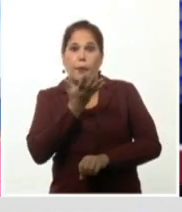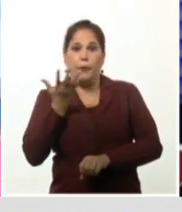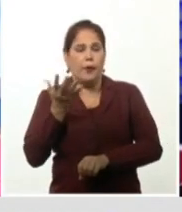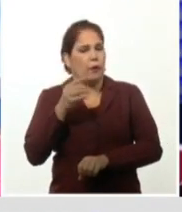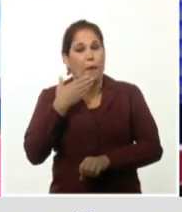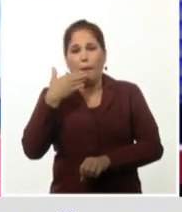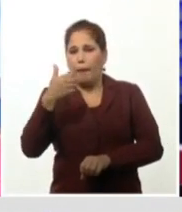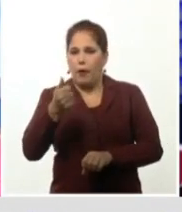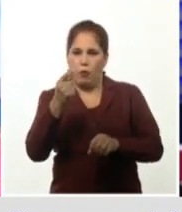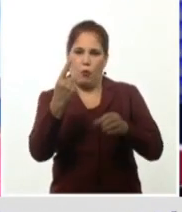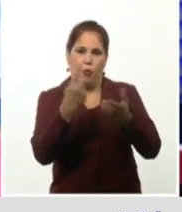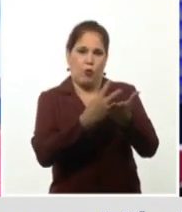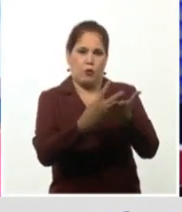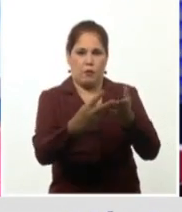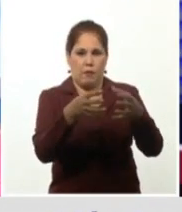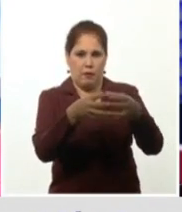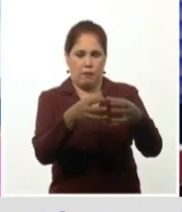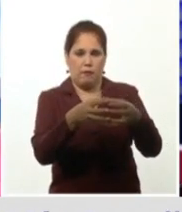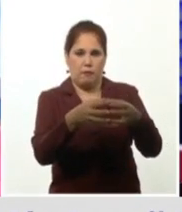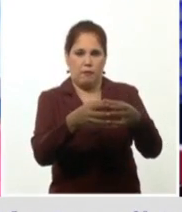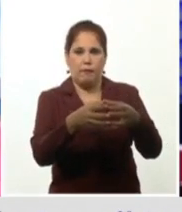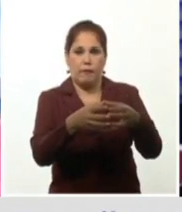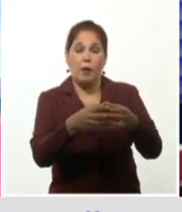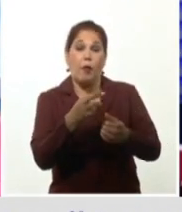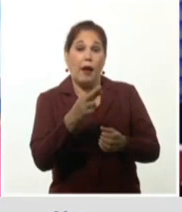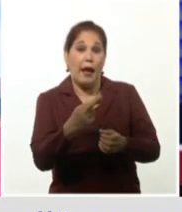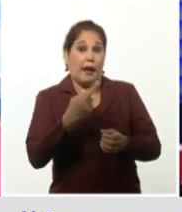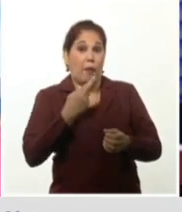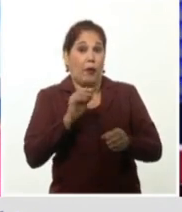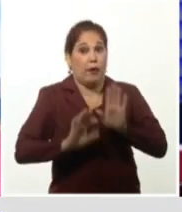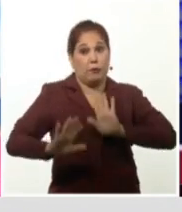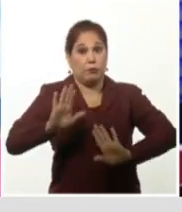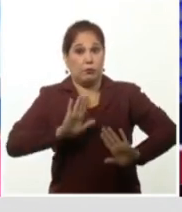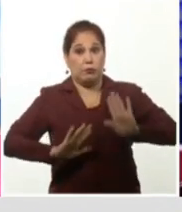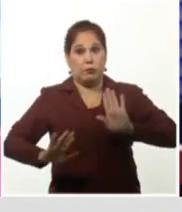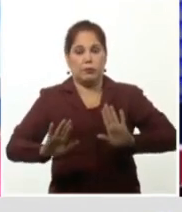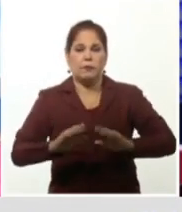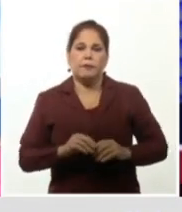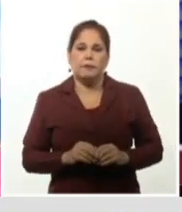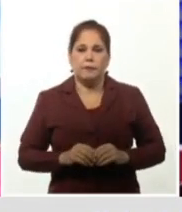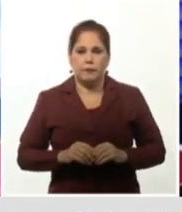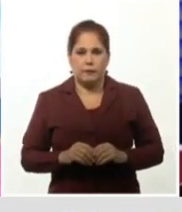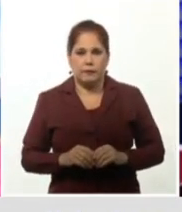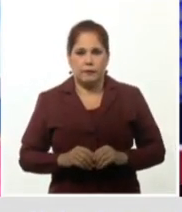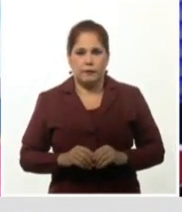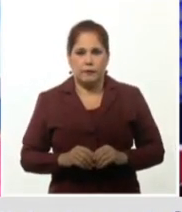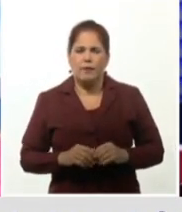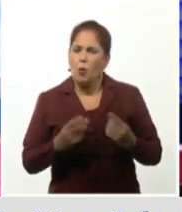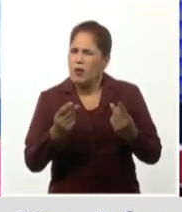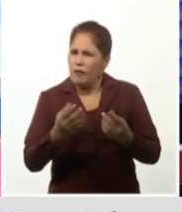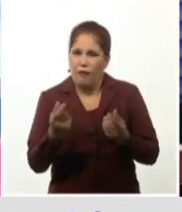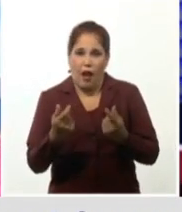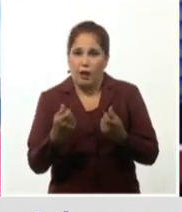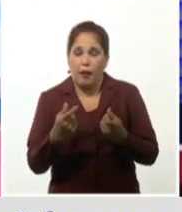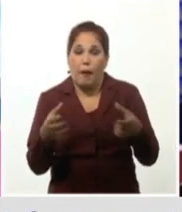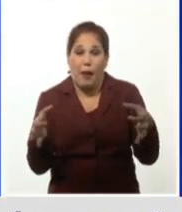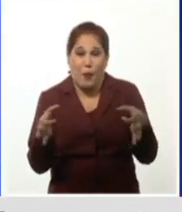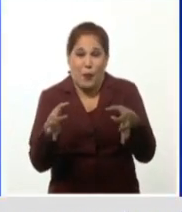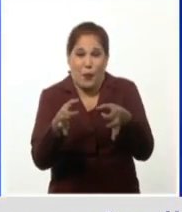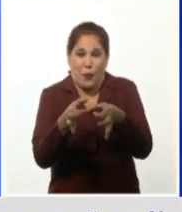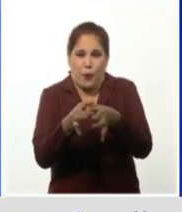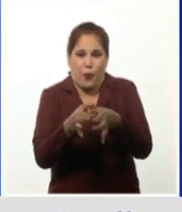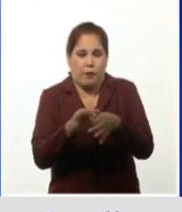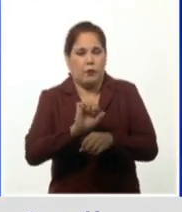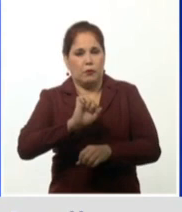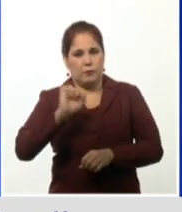satisfactoria, con la diferencia de que esa respuesta es en un periodo de tiempo menor que nos hace falta para combatir esta pandemia. Claro.